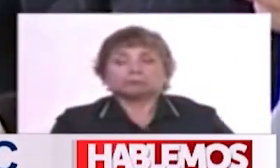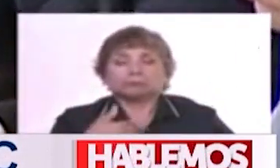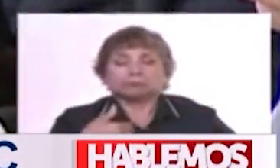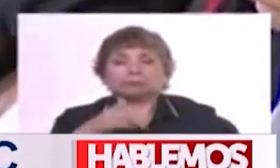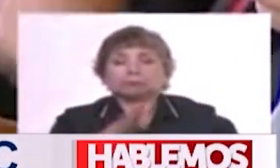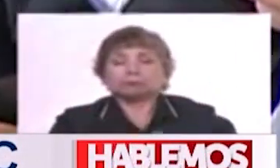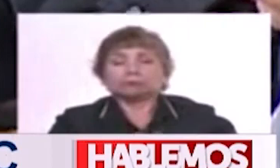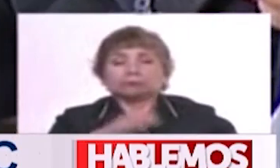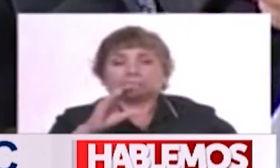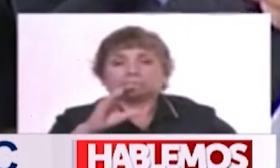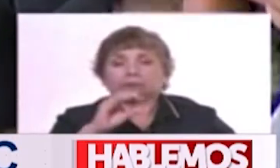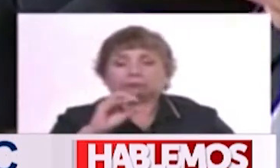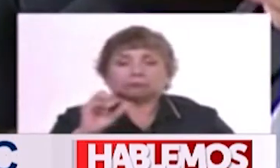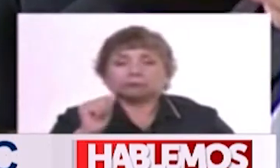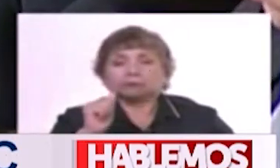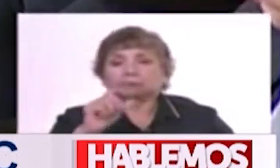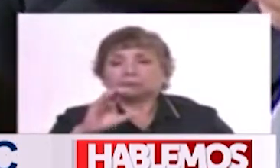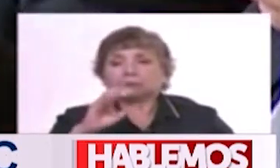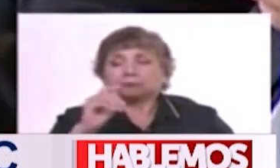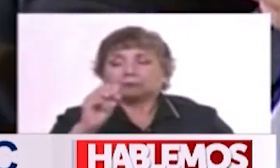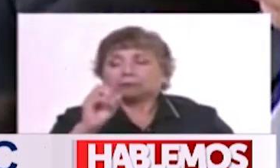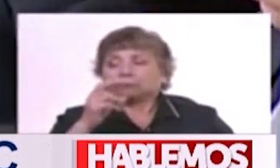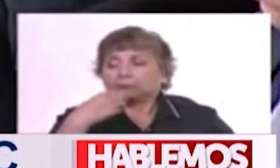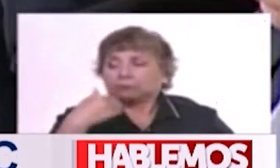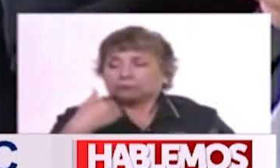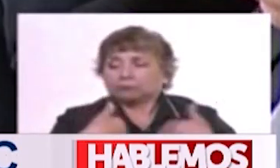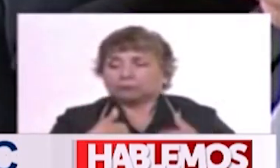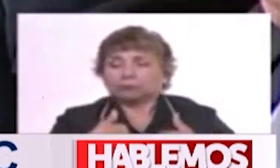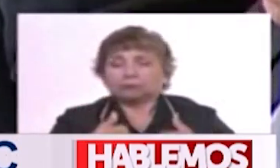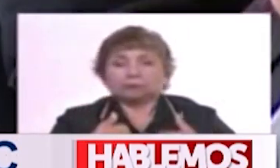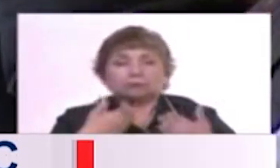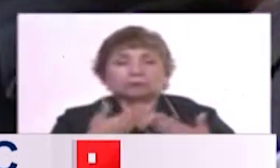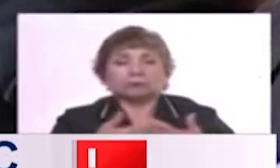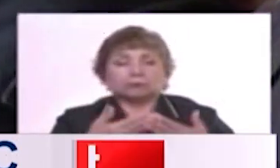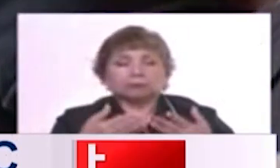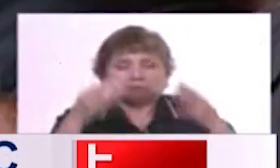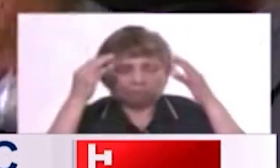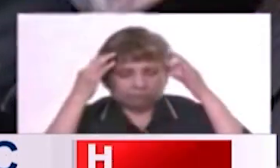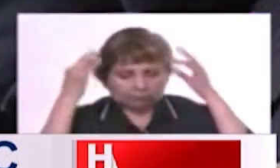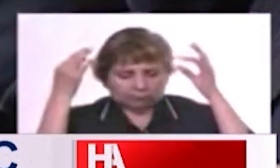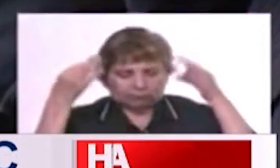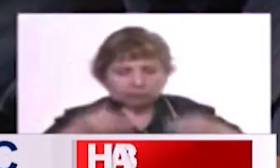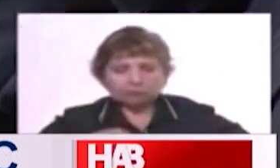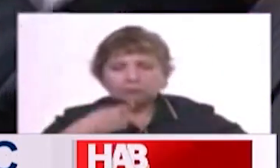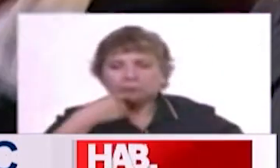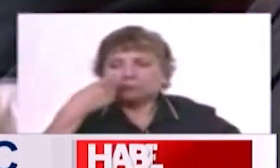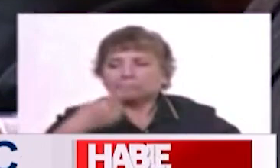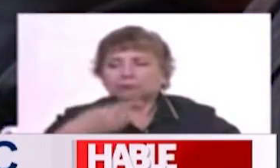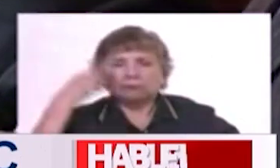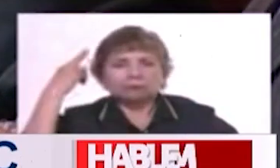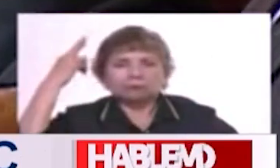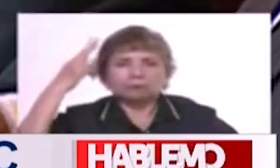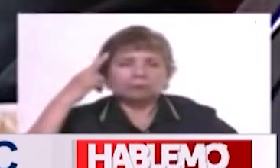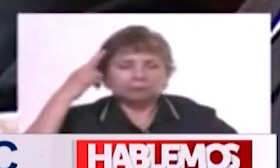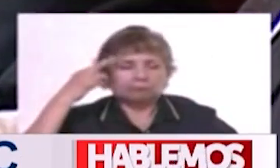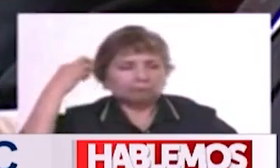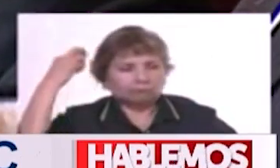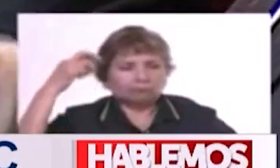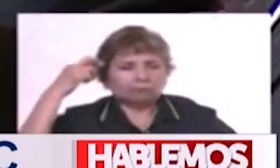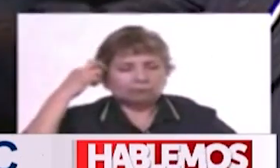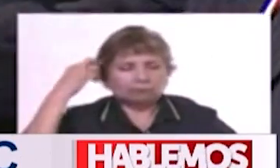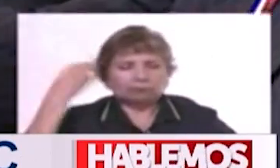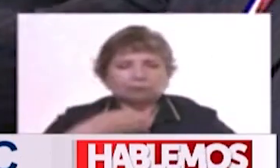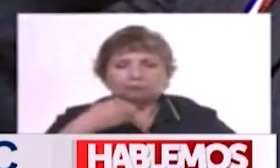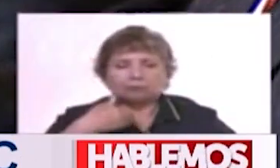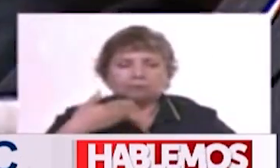o coautor, vendría con la convicción a decir qué razones políticas